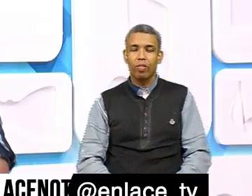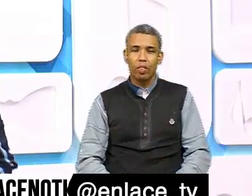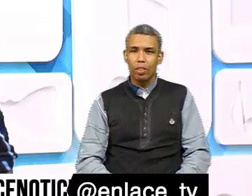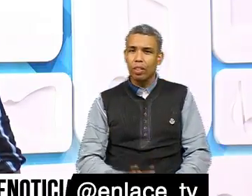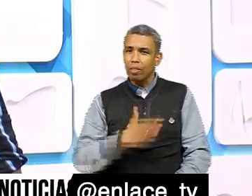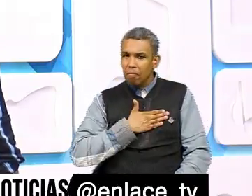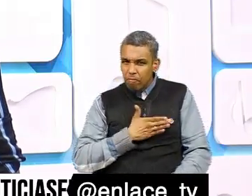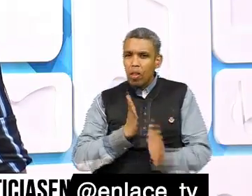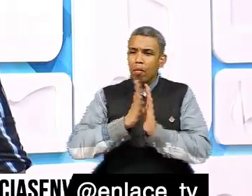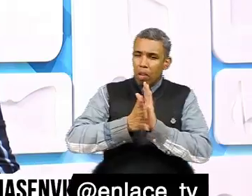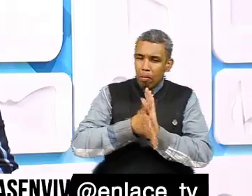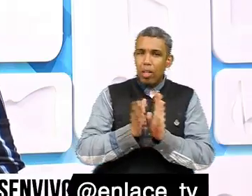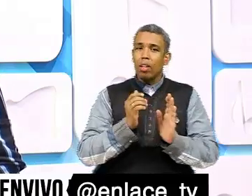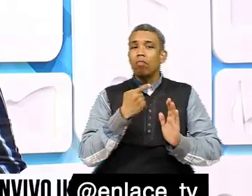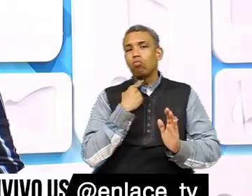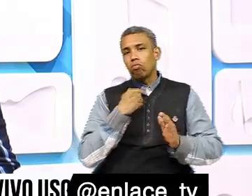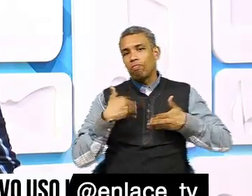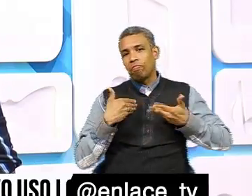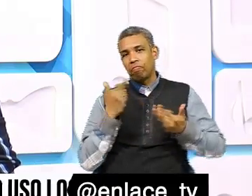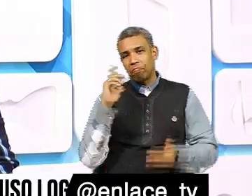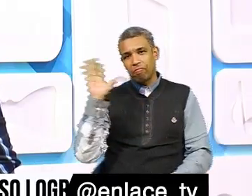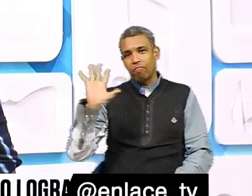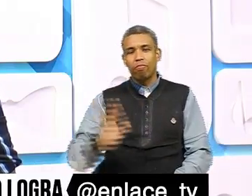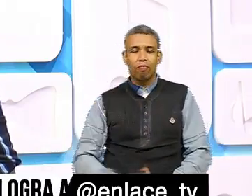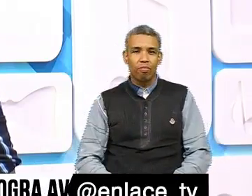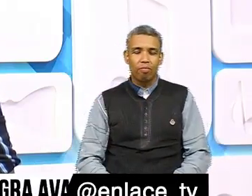placer acompañarlos y estar con ustedes en La Mira.